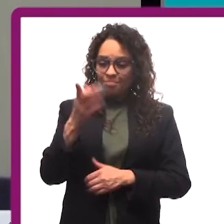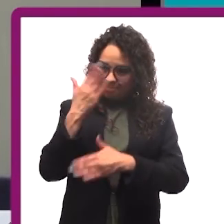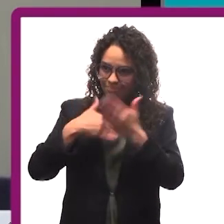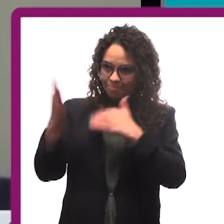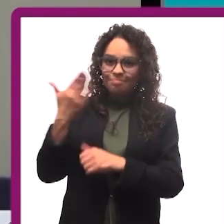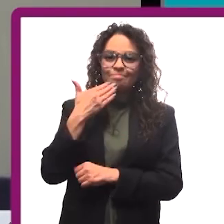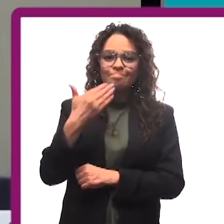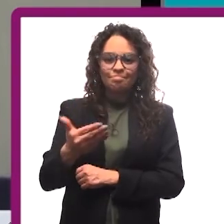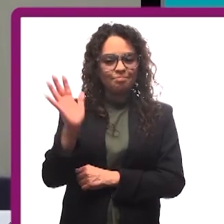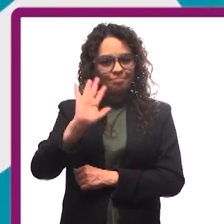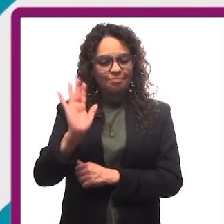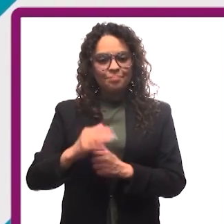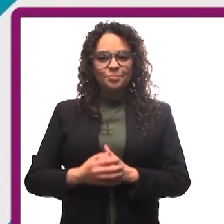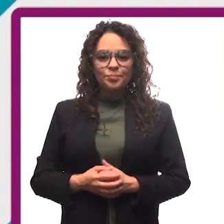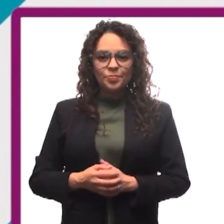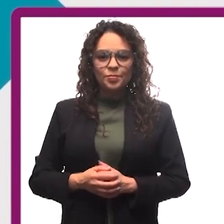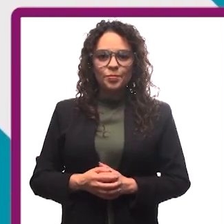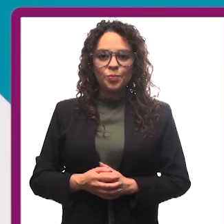Hasta luego.